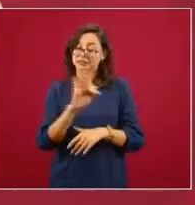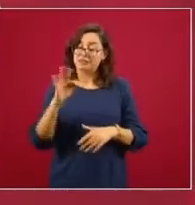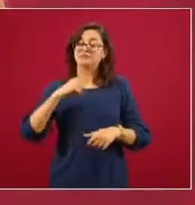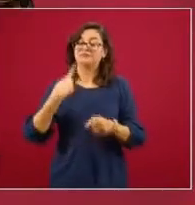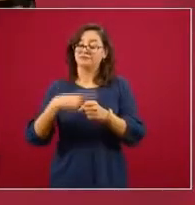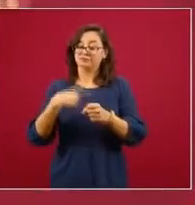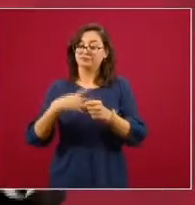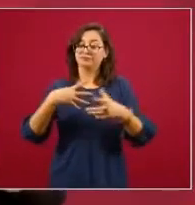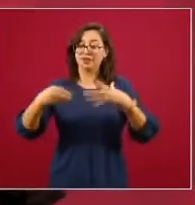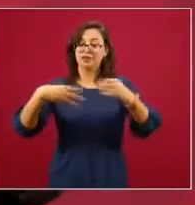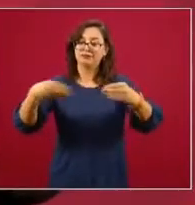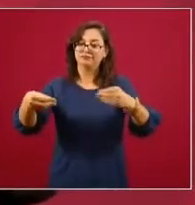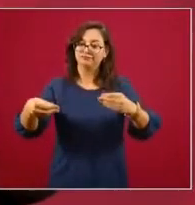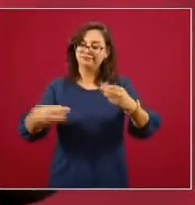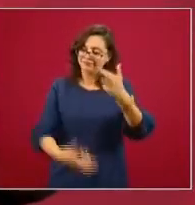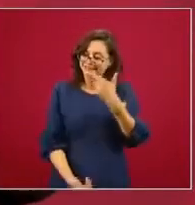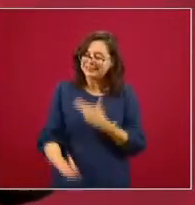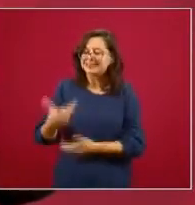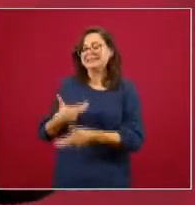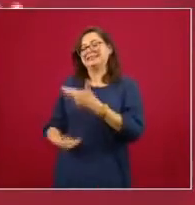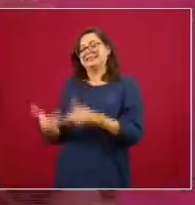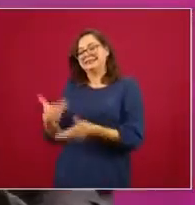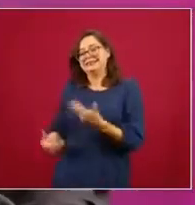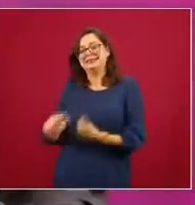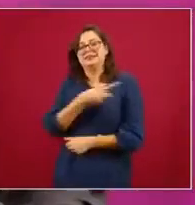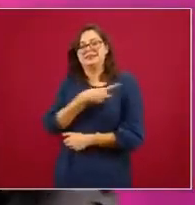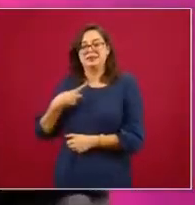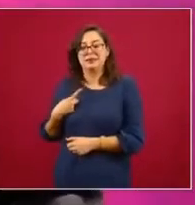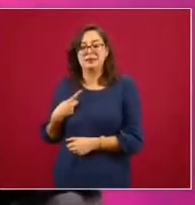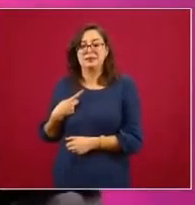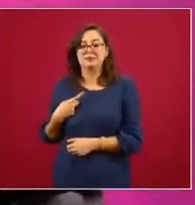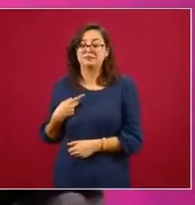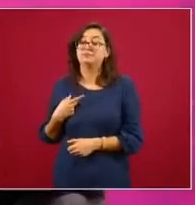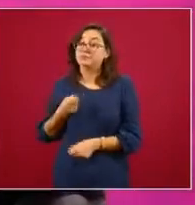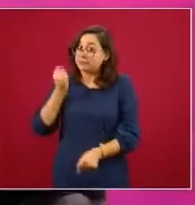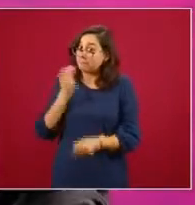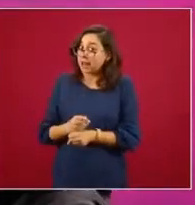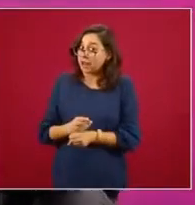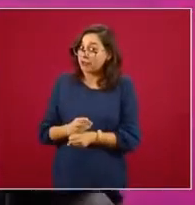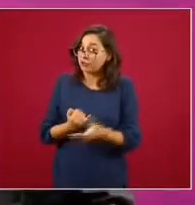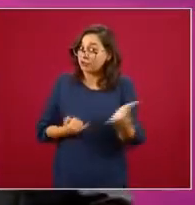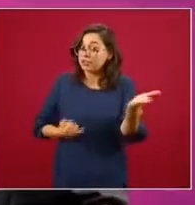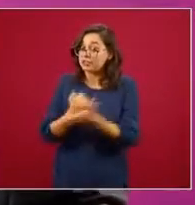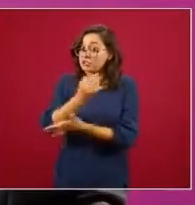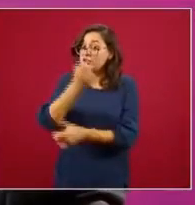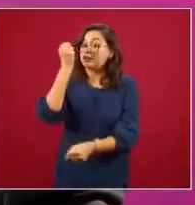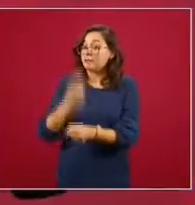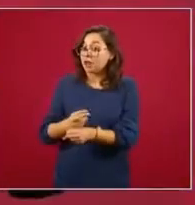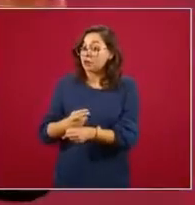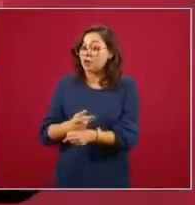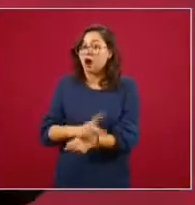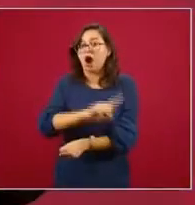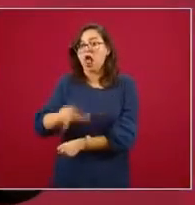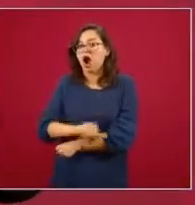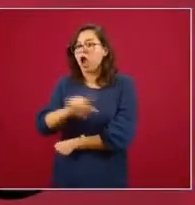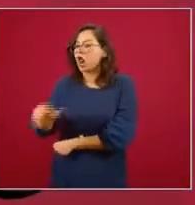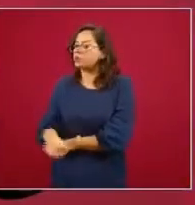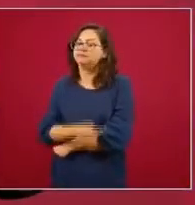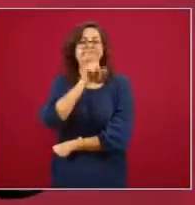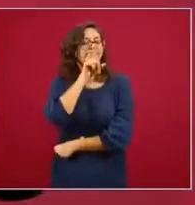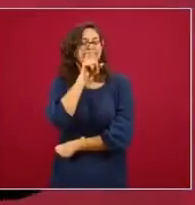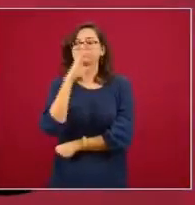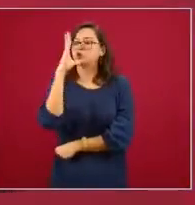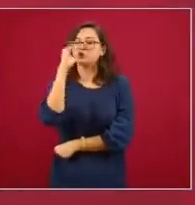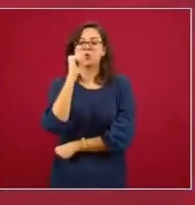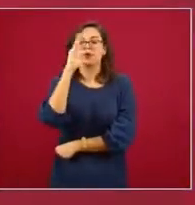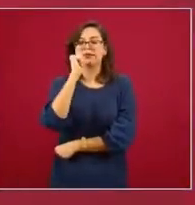repunte y hay que tomar decisiones y deben ser además muy oportunas, no pueden posponerse. Las decisiones que está